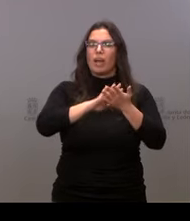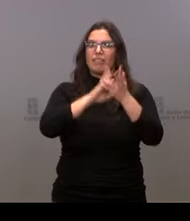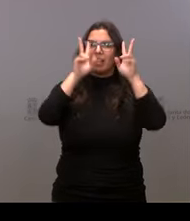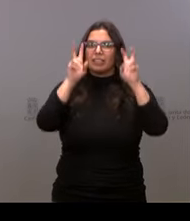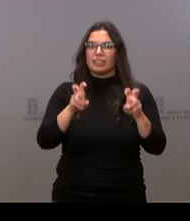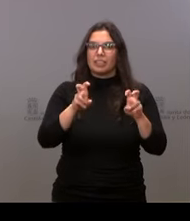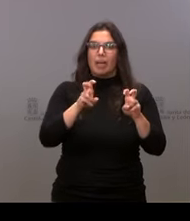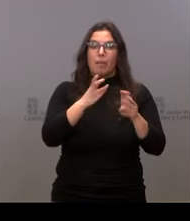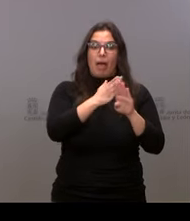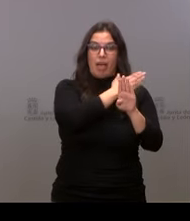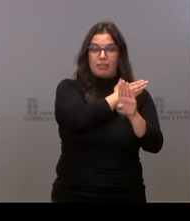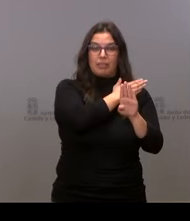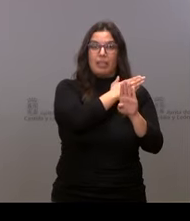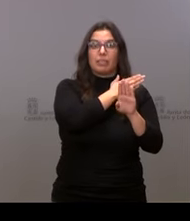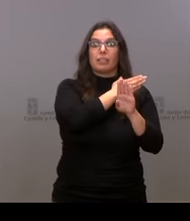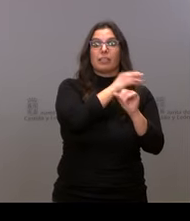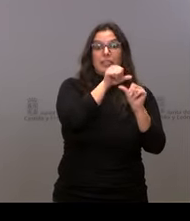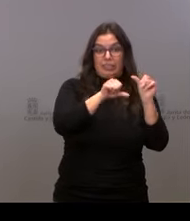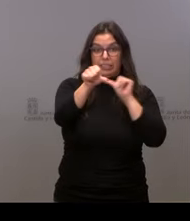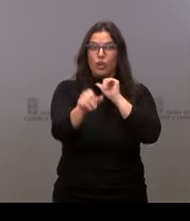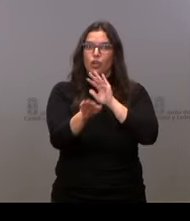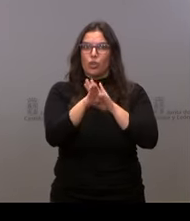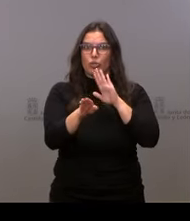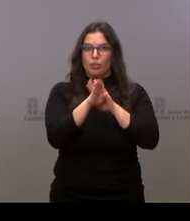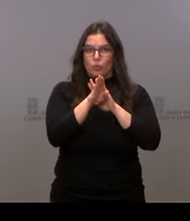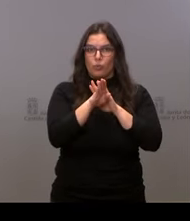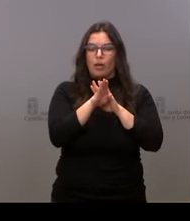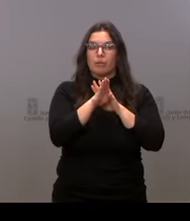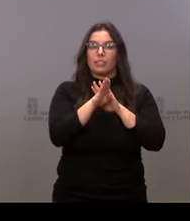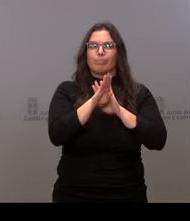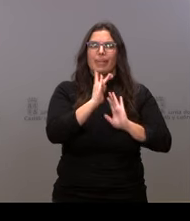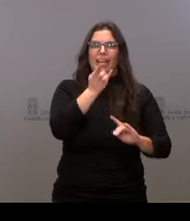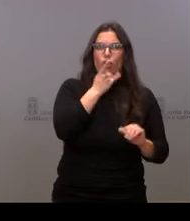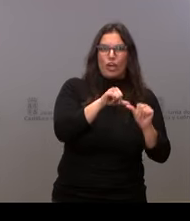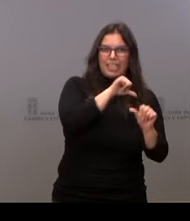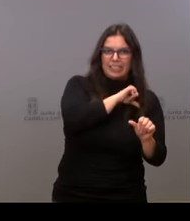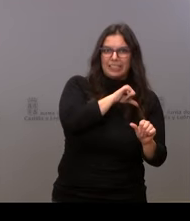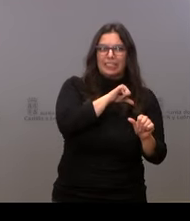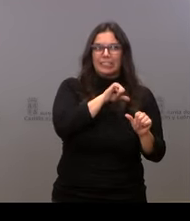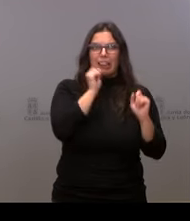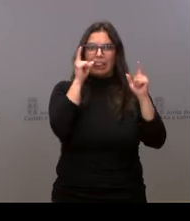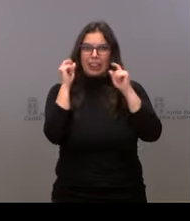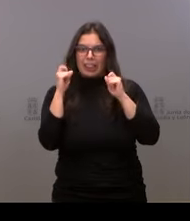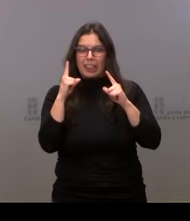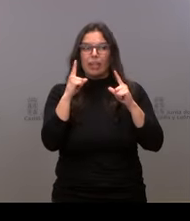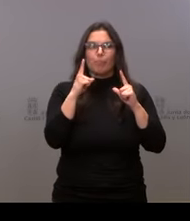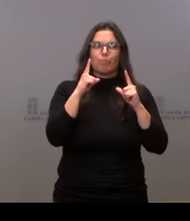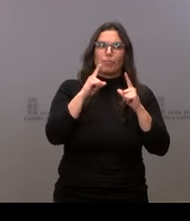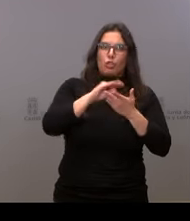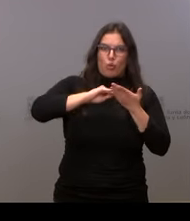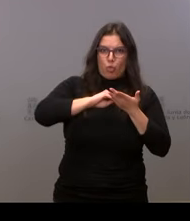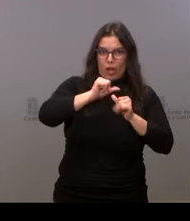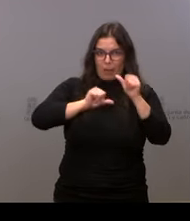de un plan anterior y de inventar algunos errores y aprovechar otras posibilidades